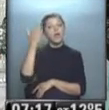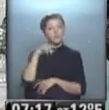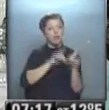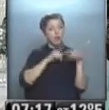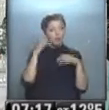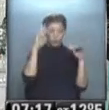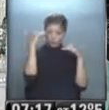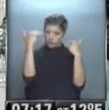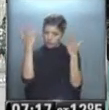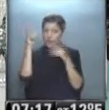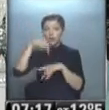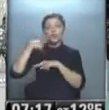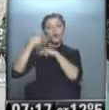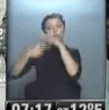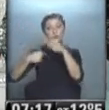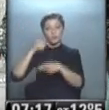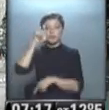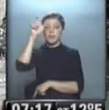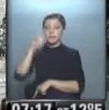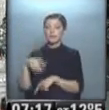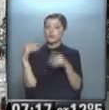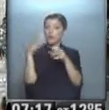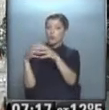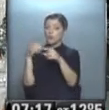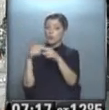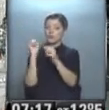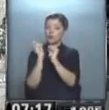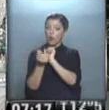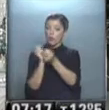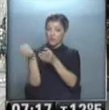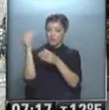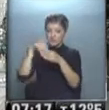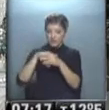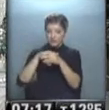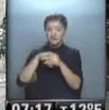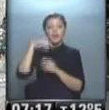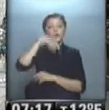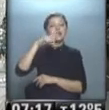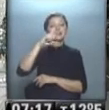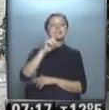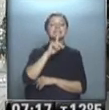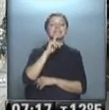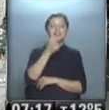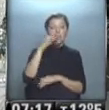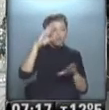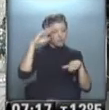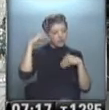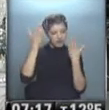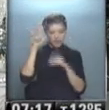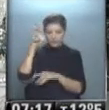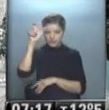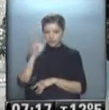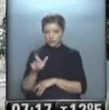de hoy se trata del militante del partido obrero mariano ferreyra y la 7a va a recordar hoy junto al hermano del joven militante que